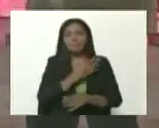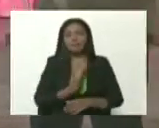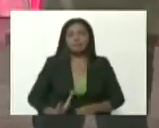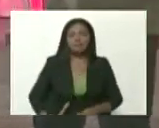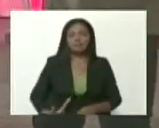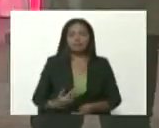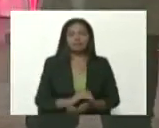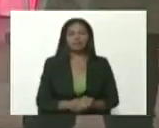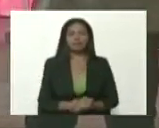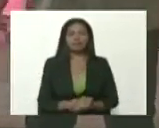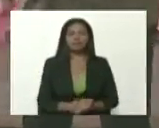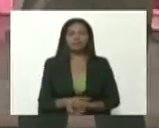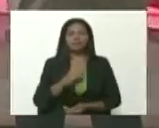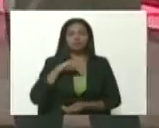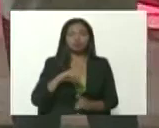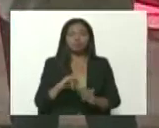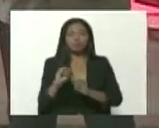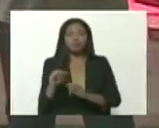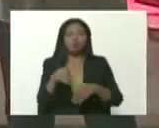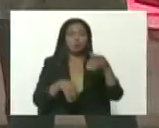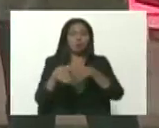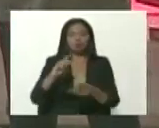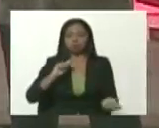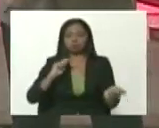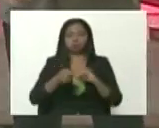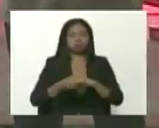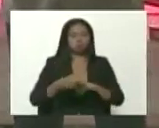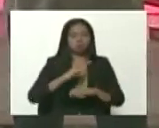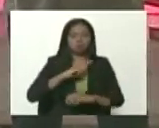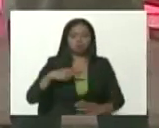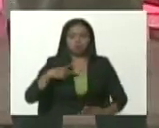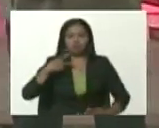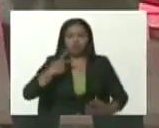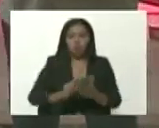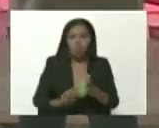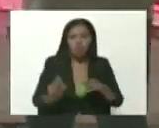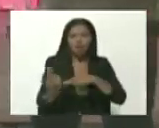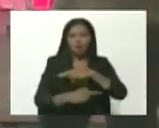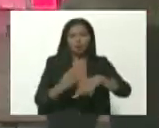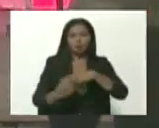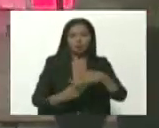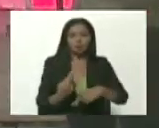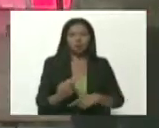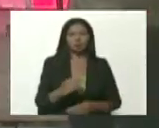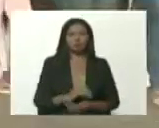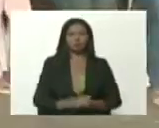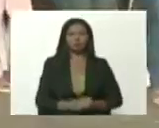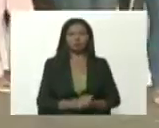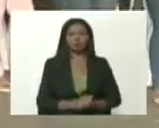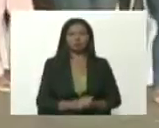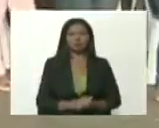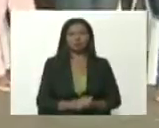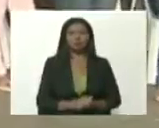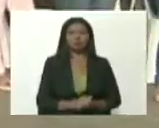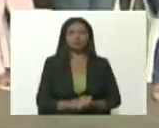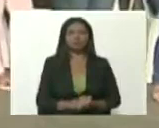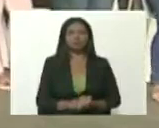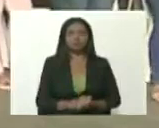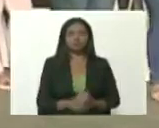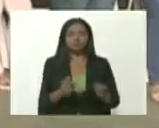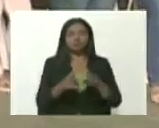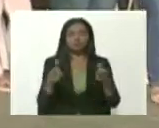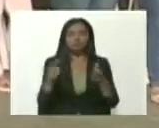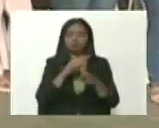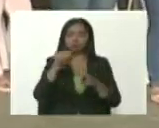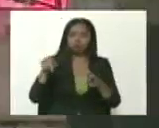presidente, que nosotros esos votos los vamos a convertir en voluntades para la revolución bolivariana. La cobertura,